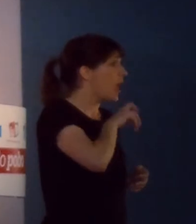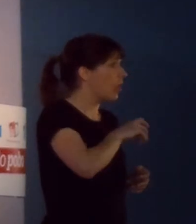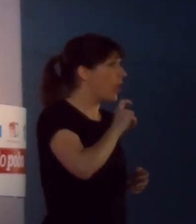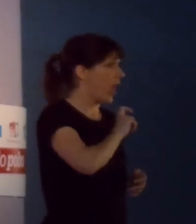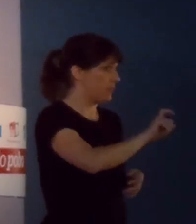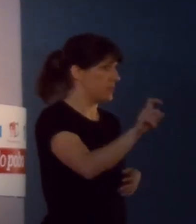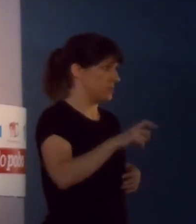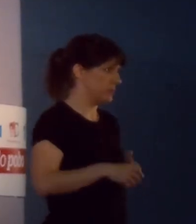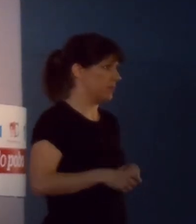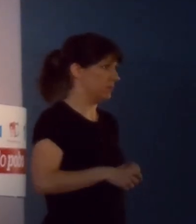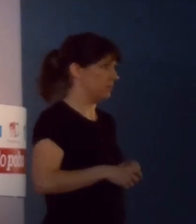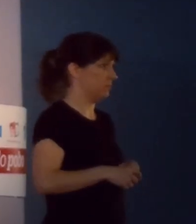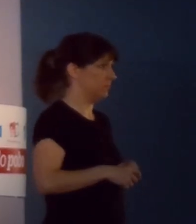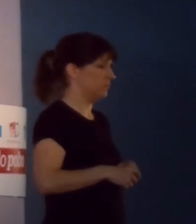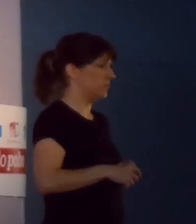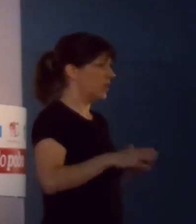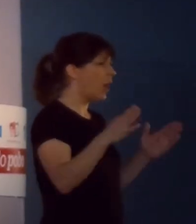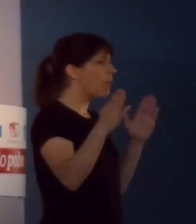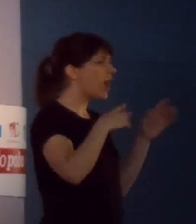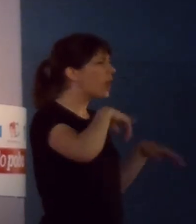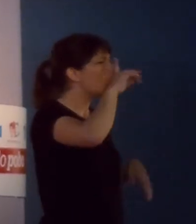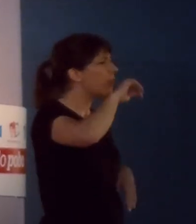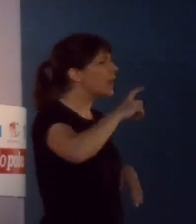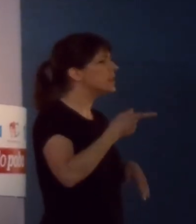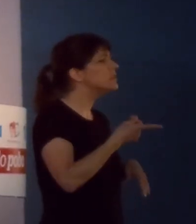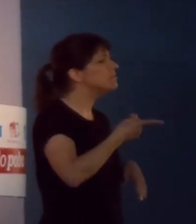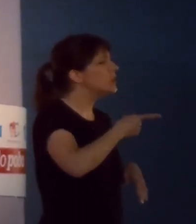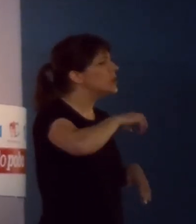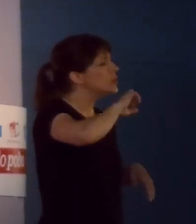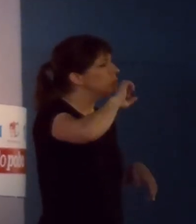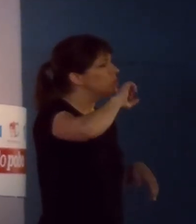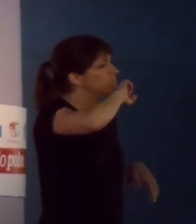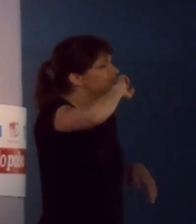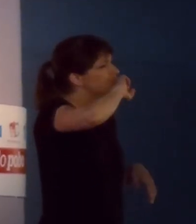Recordades aquilo que se berraba dentro do nacionalismo?